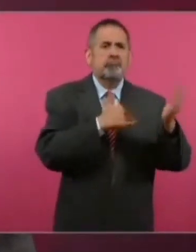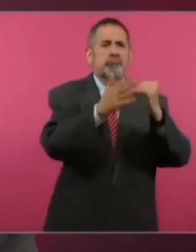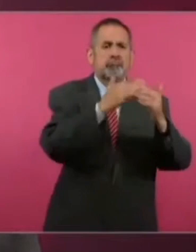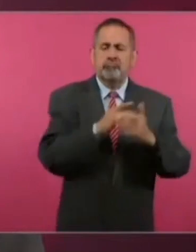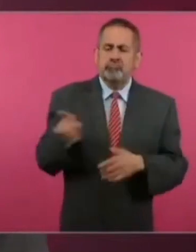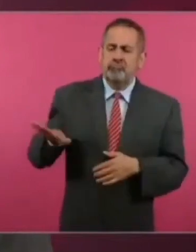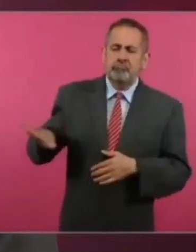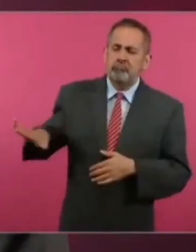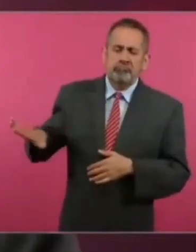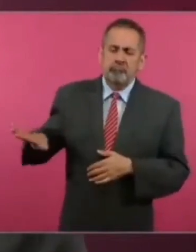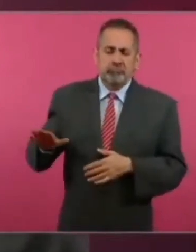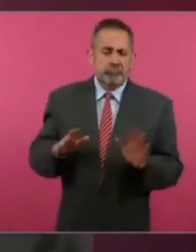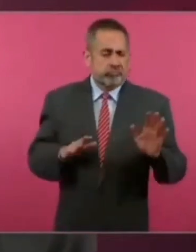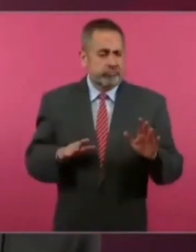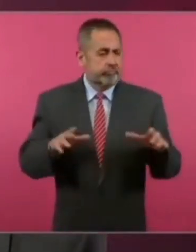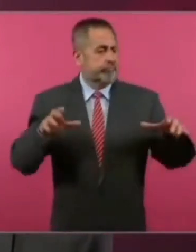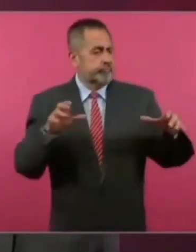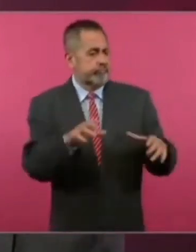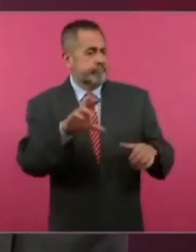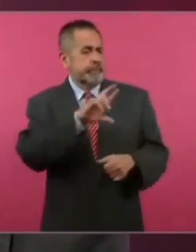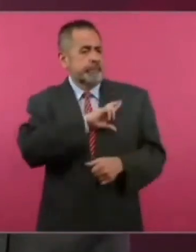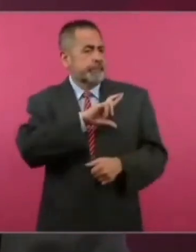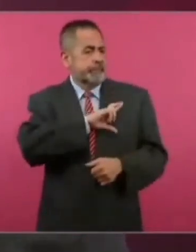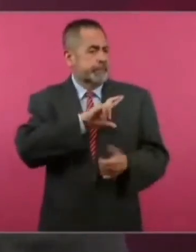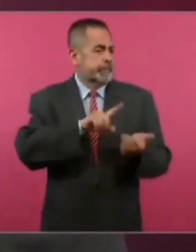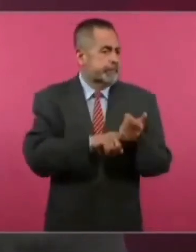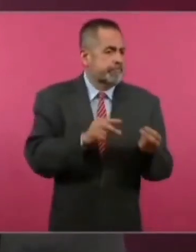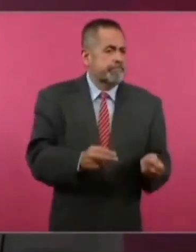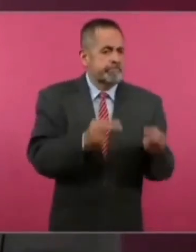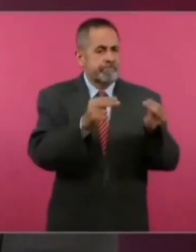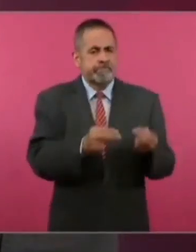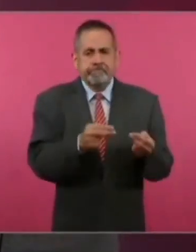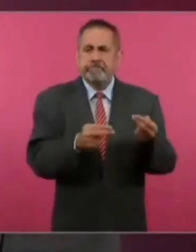país, que todo debía dejarse al mercado